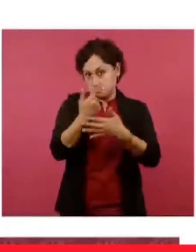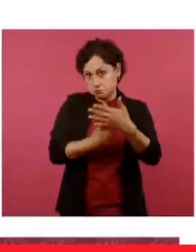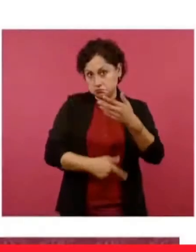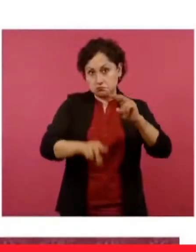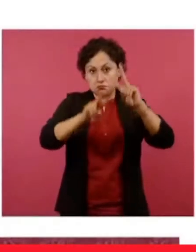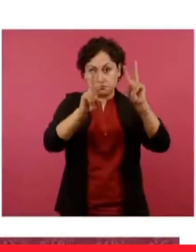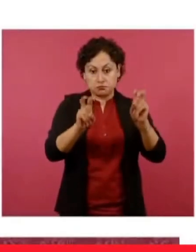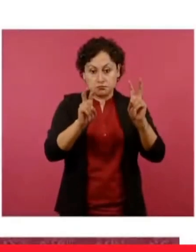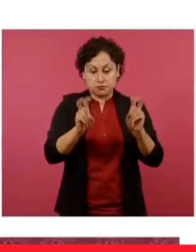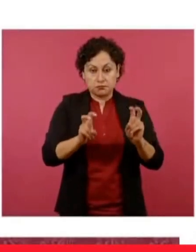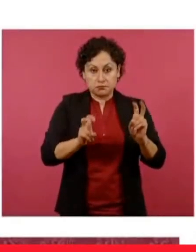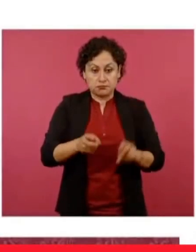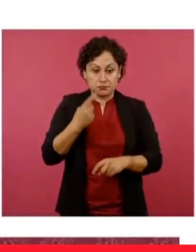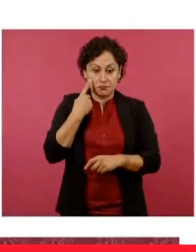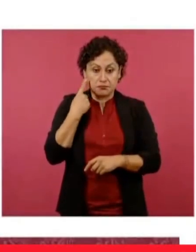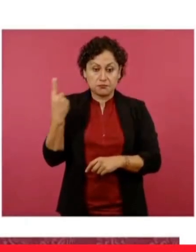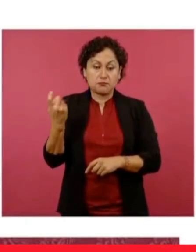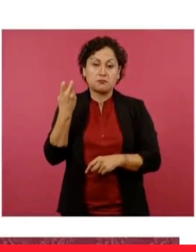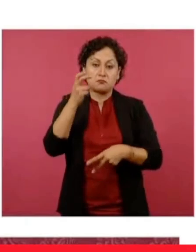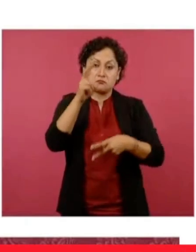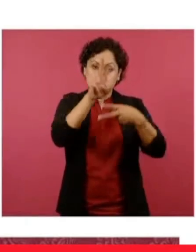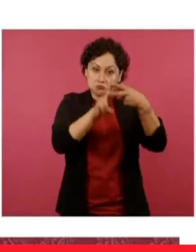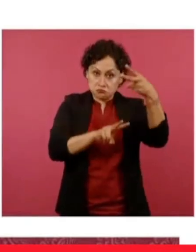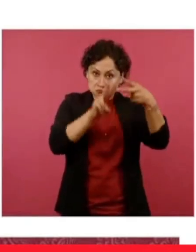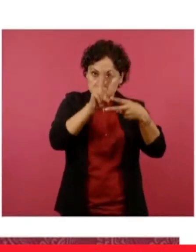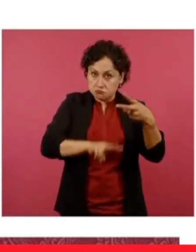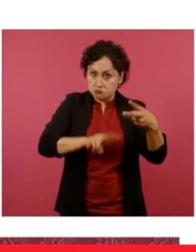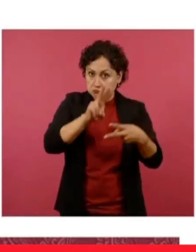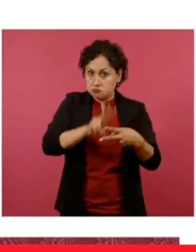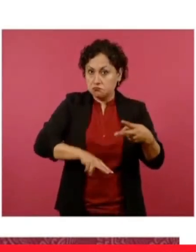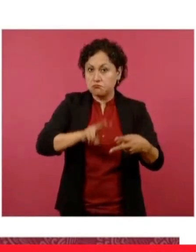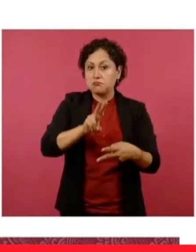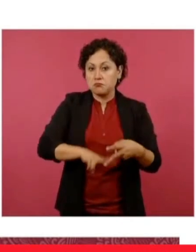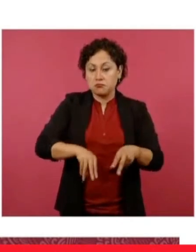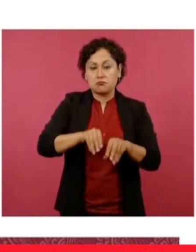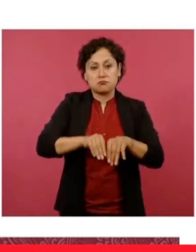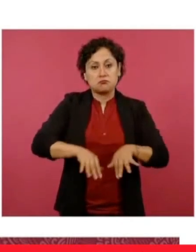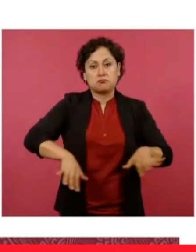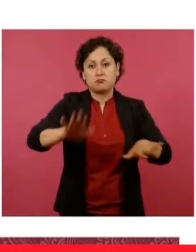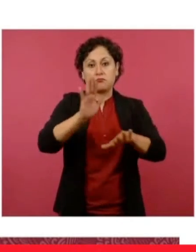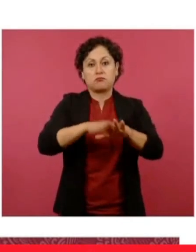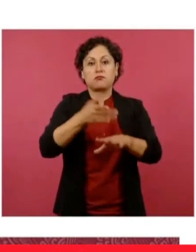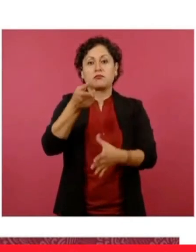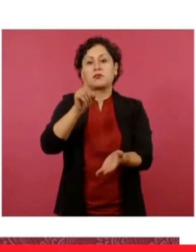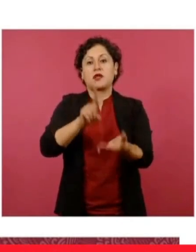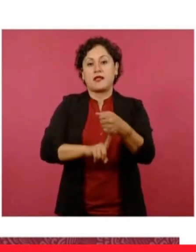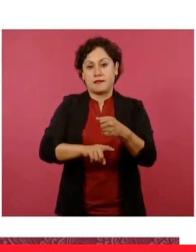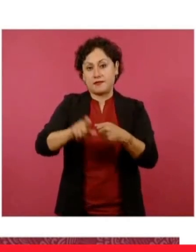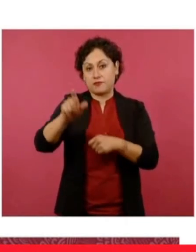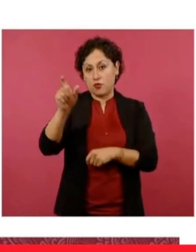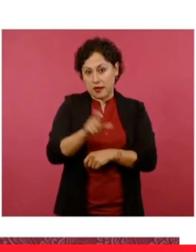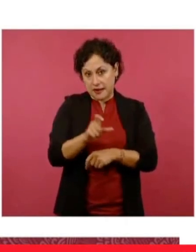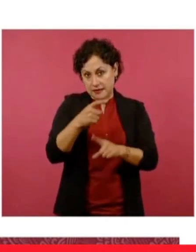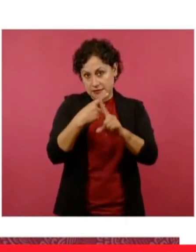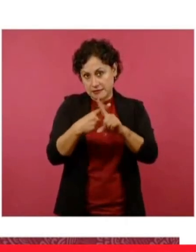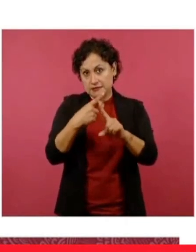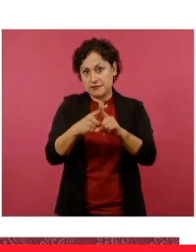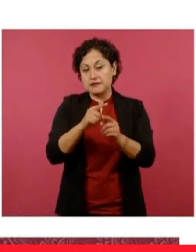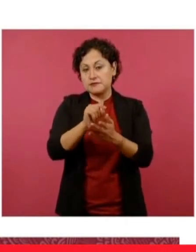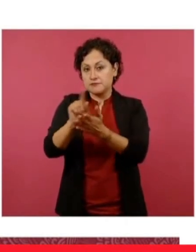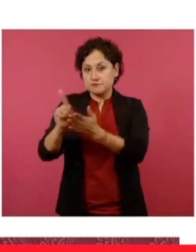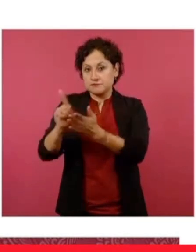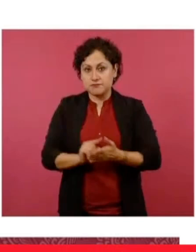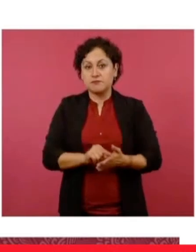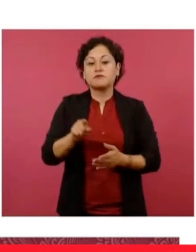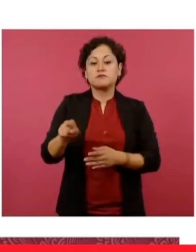favor, me las pasan. Estas son más etiquetas que se presentan en la red social X, son 32.5 millones de